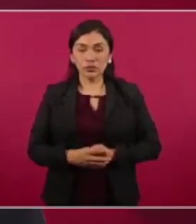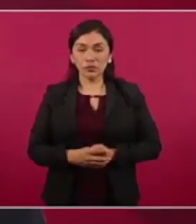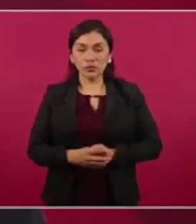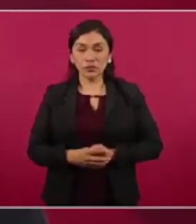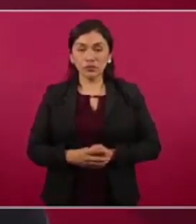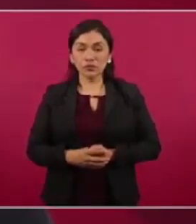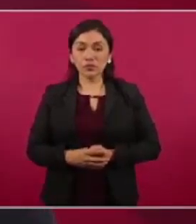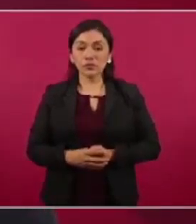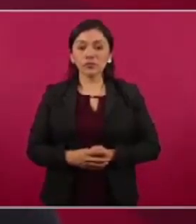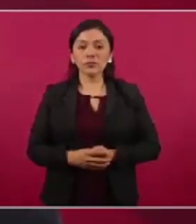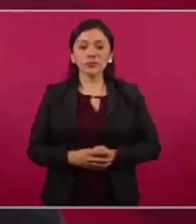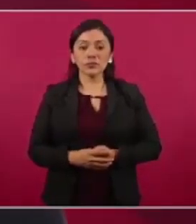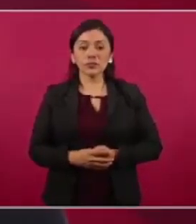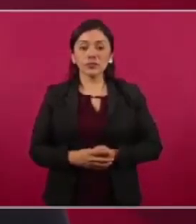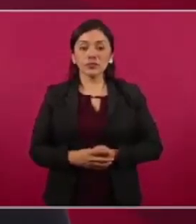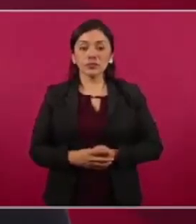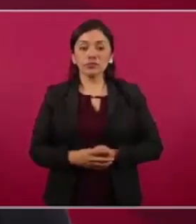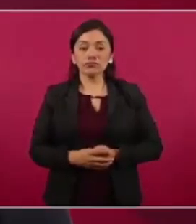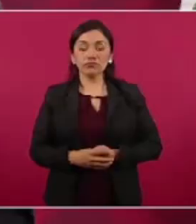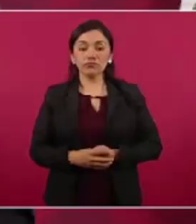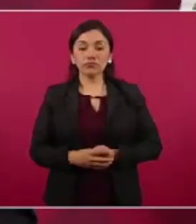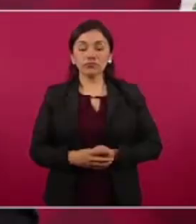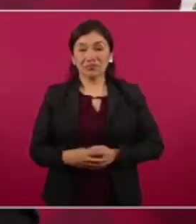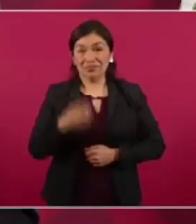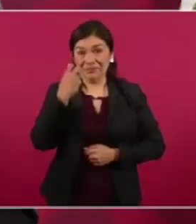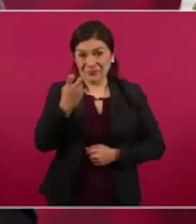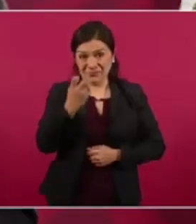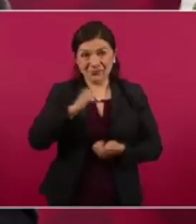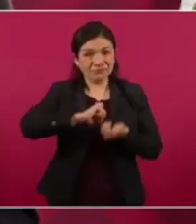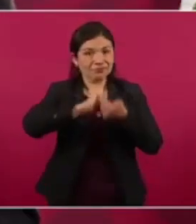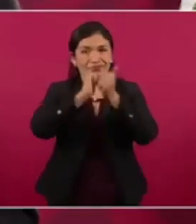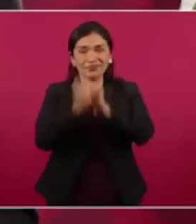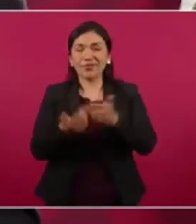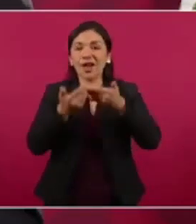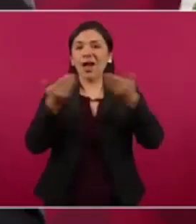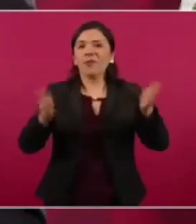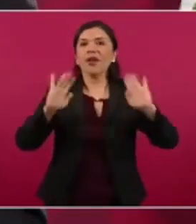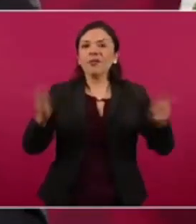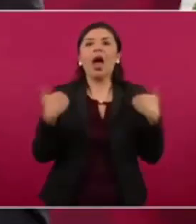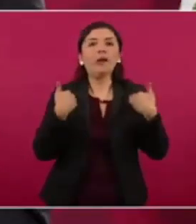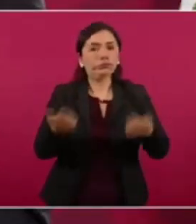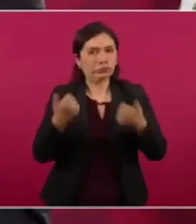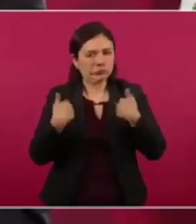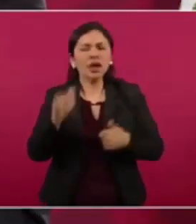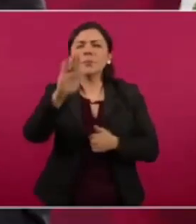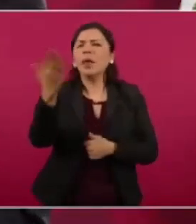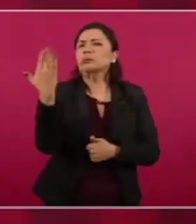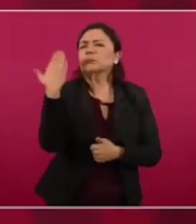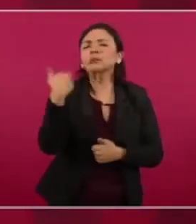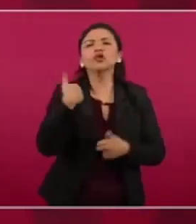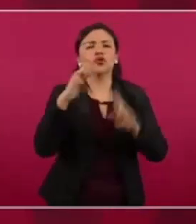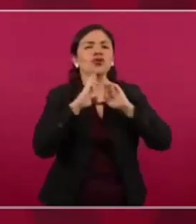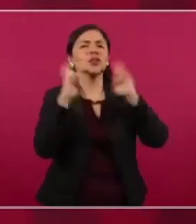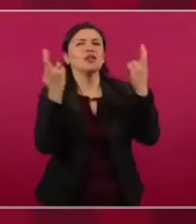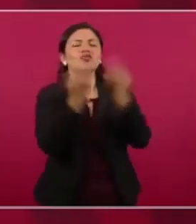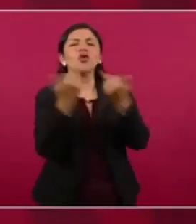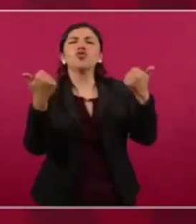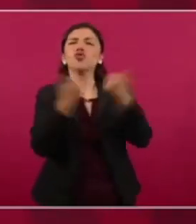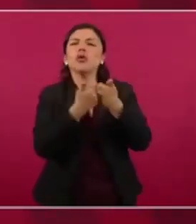esto se va entendiendo. Ahora que me reuní con 16 empresas